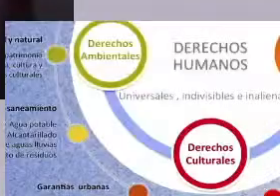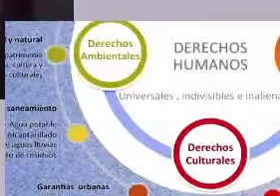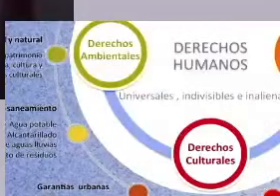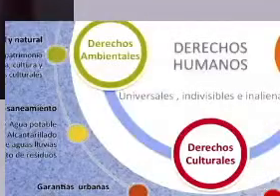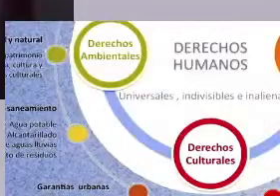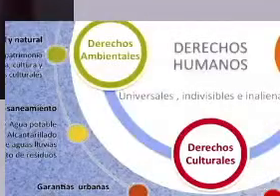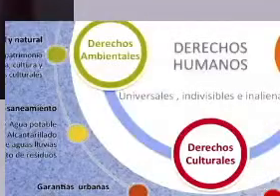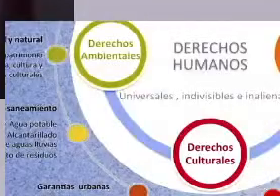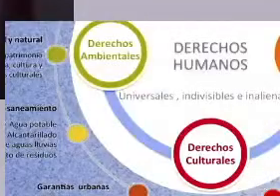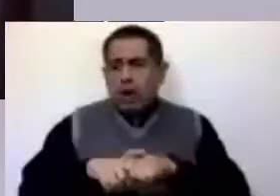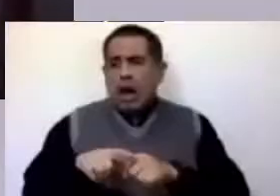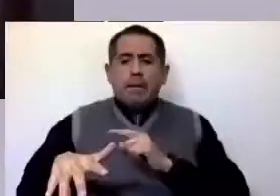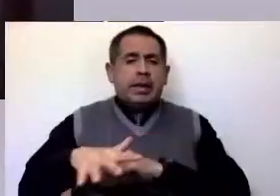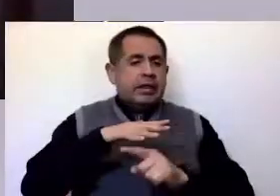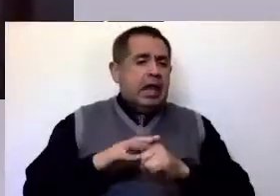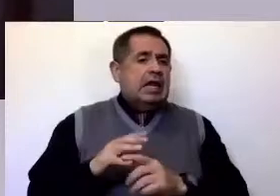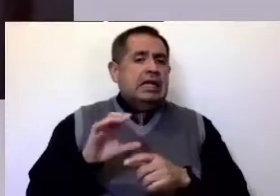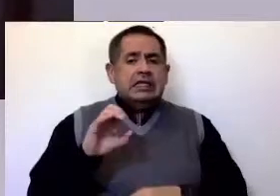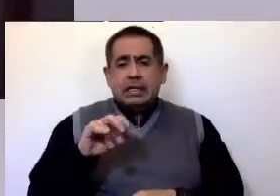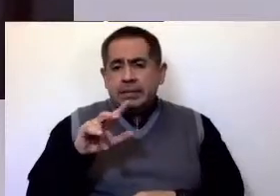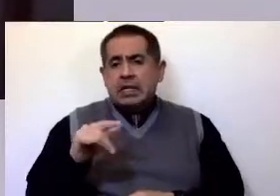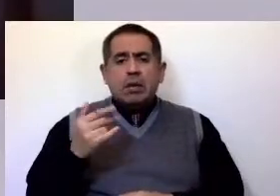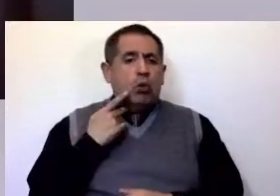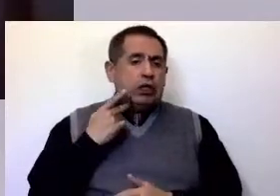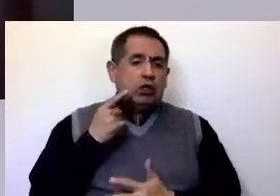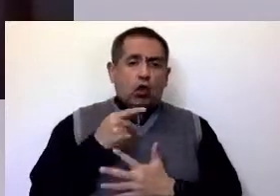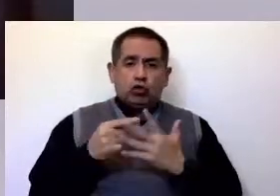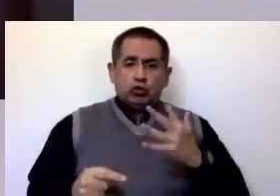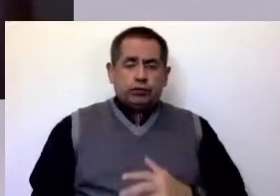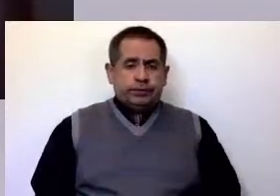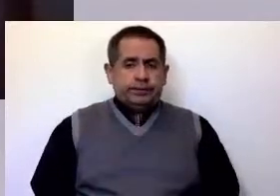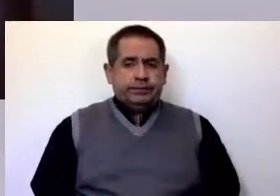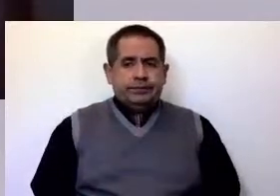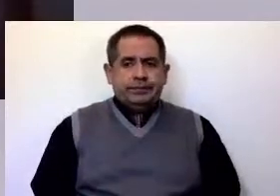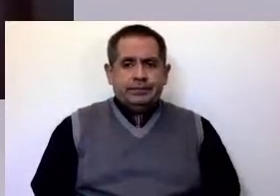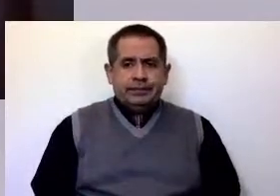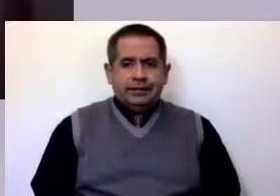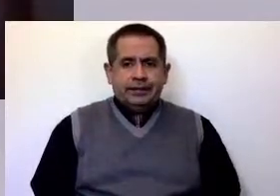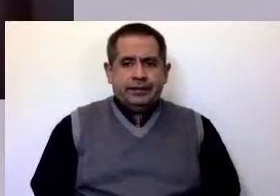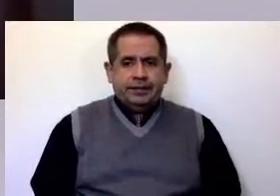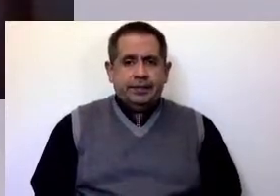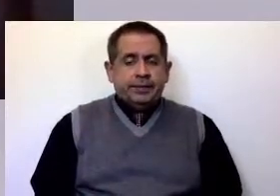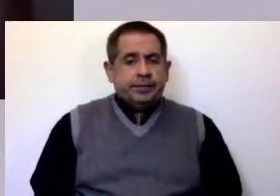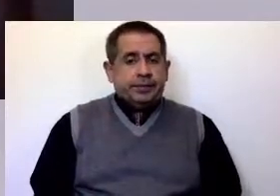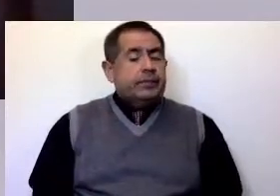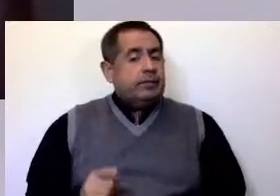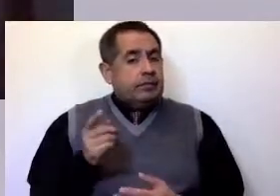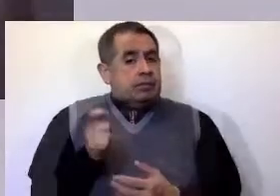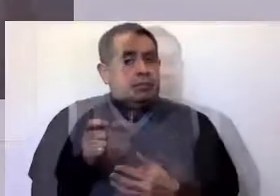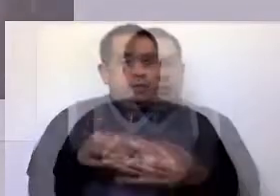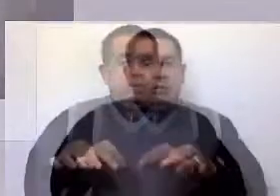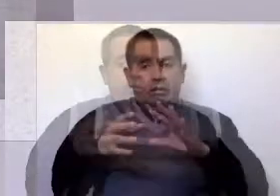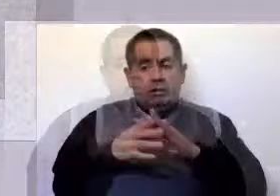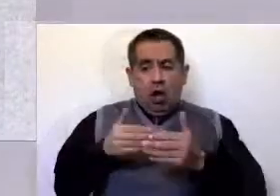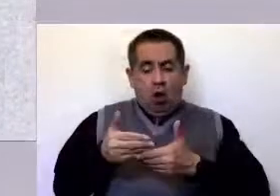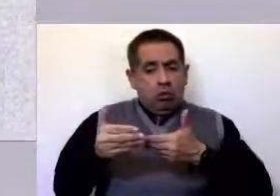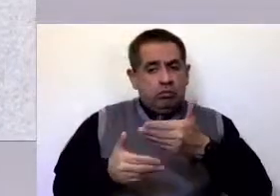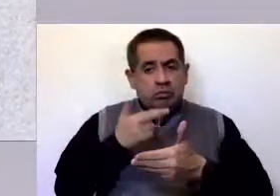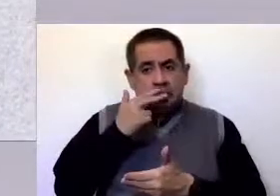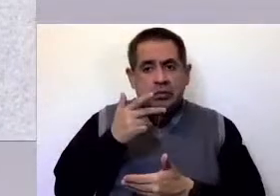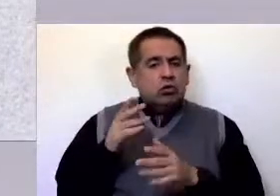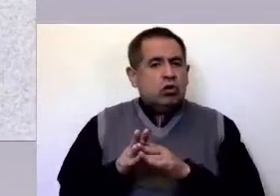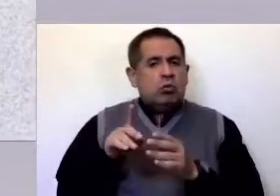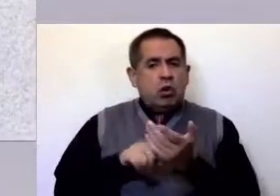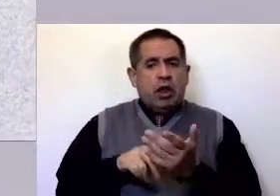civiles y políticos hoy podemos afirmar que la tendencia actual proclama su naturaleza de